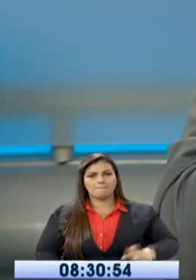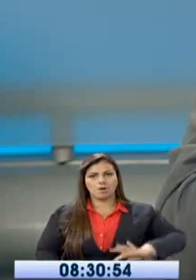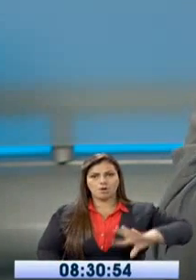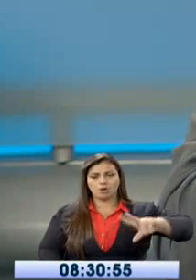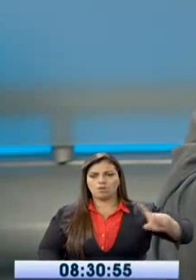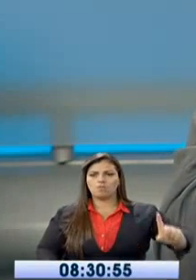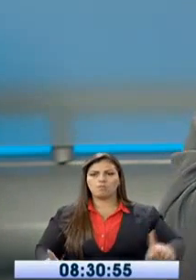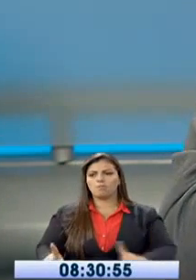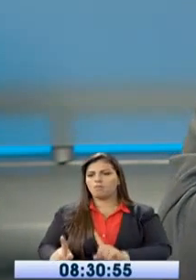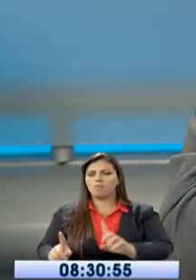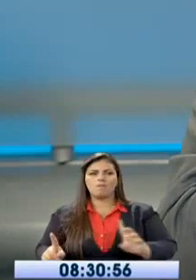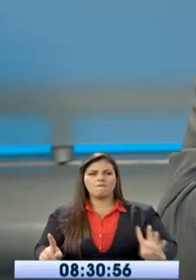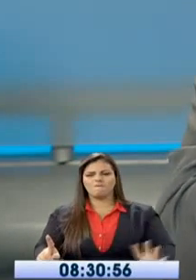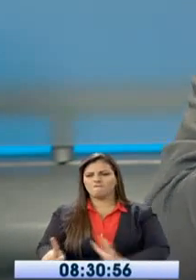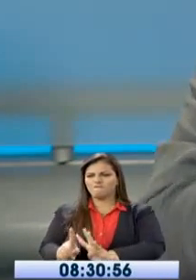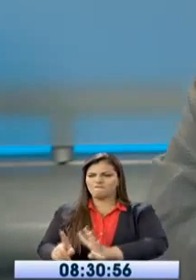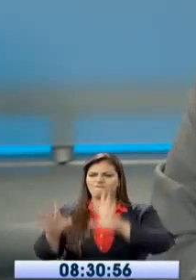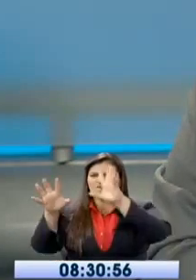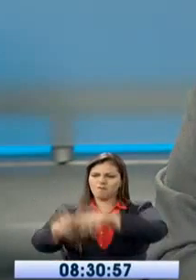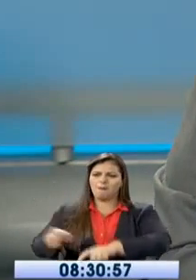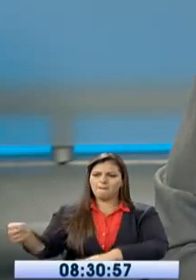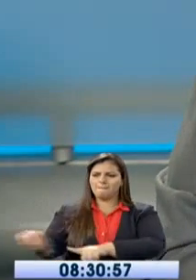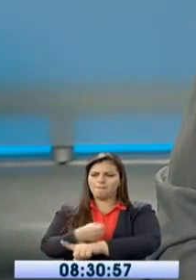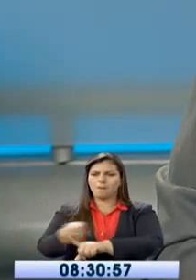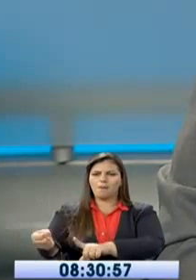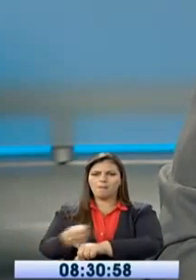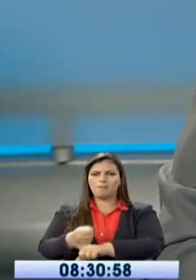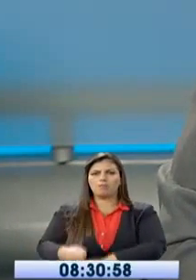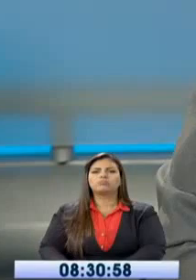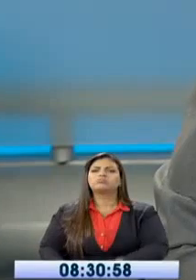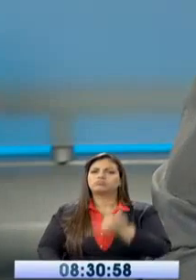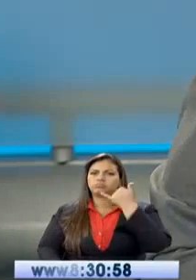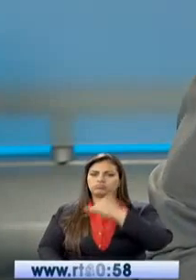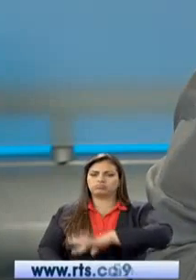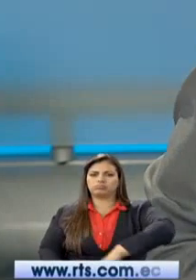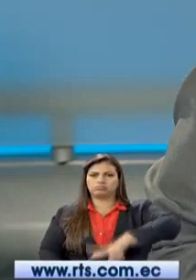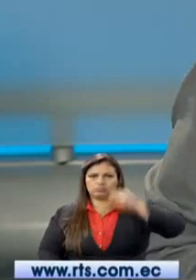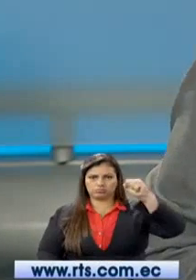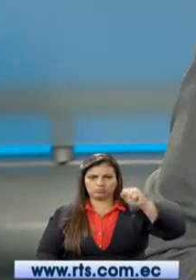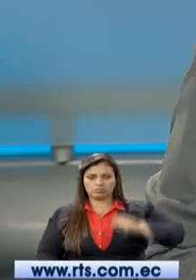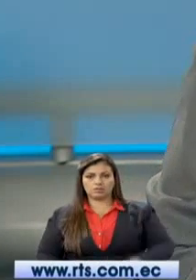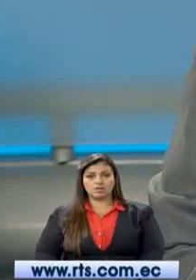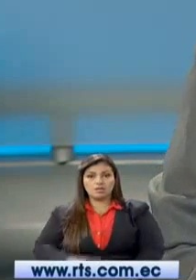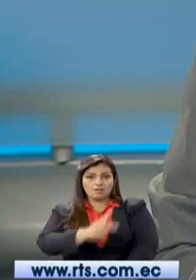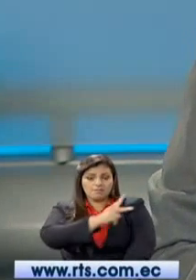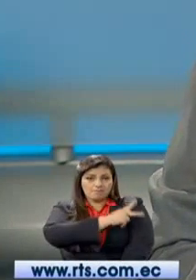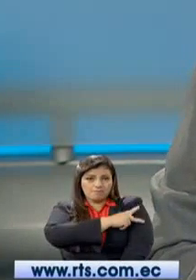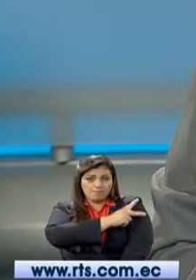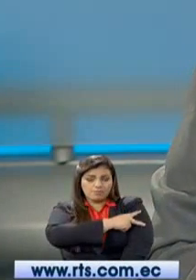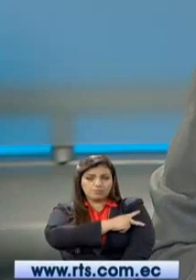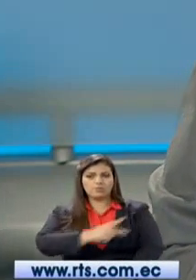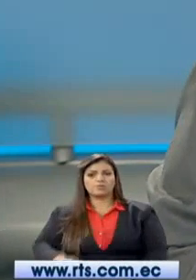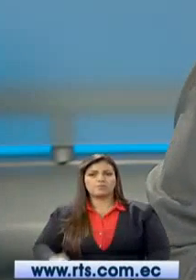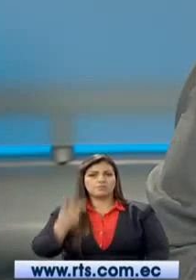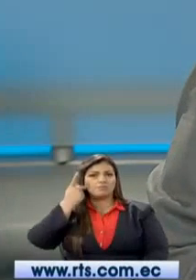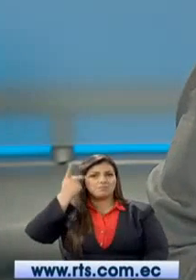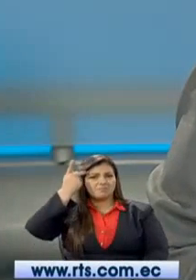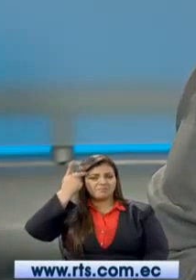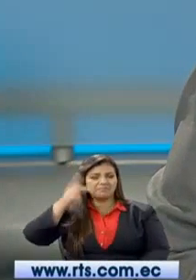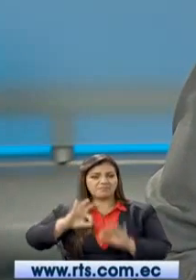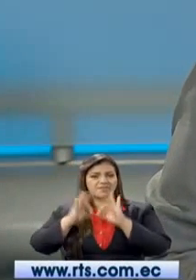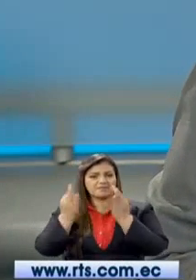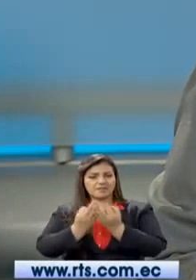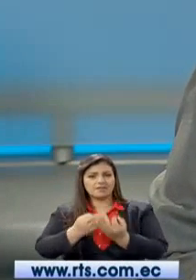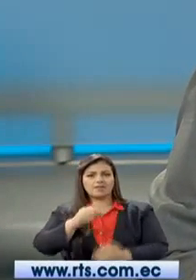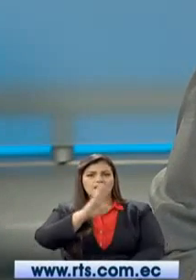especialmente a la hora de salida de los estudiantes. Un equipo de la noticia fue hasta el lugar para de la fuente misma recabar información.